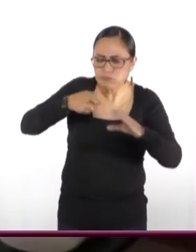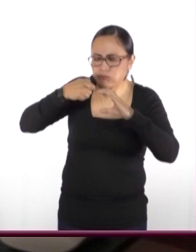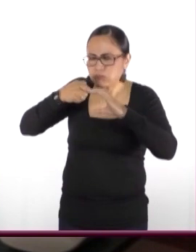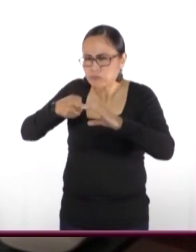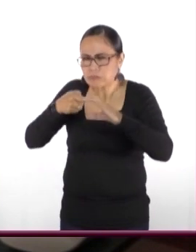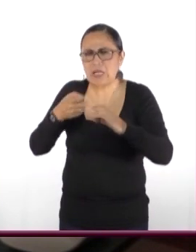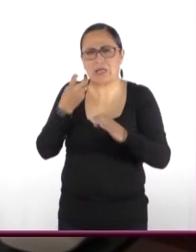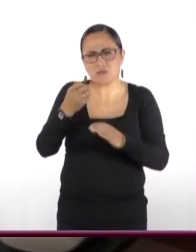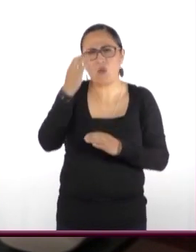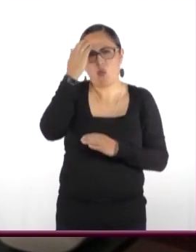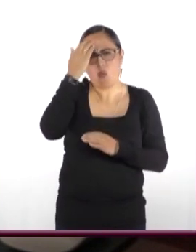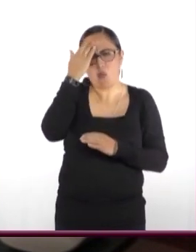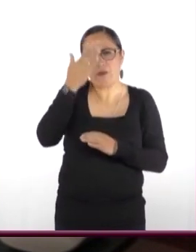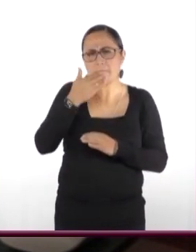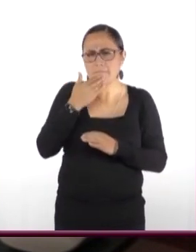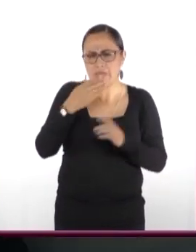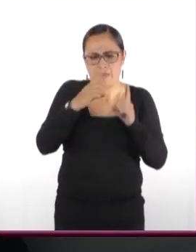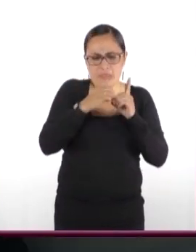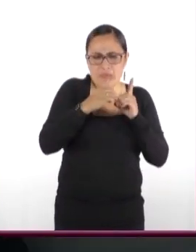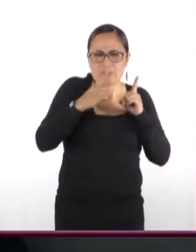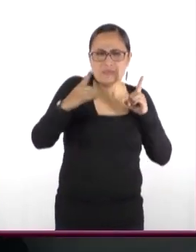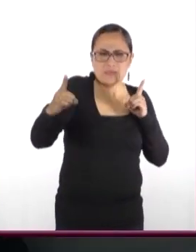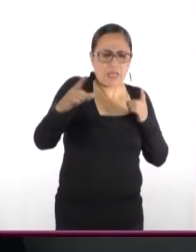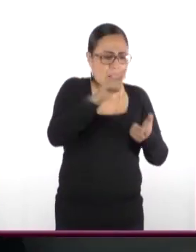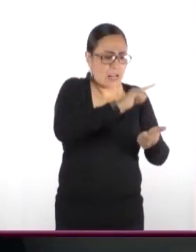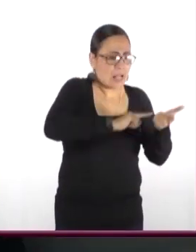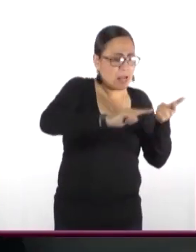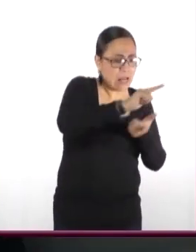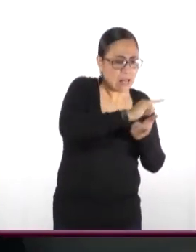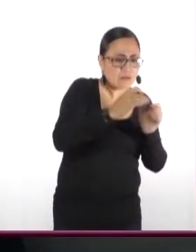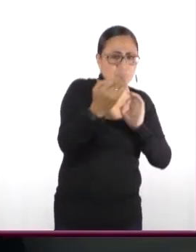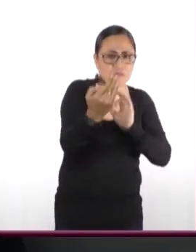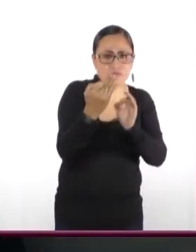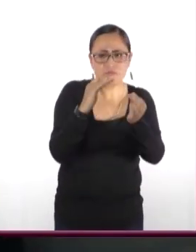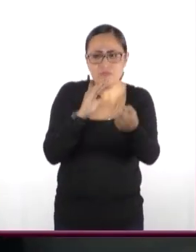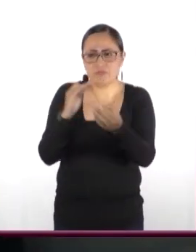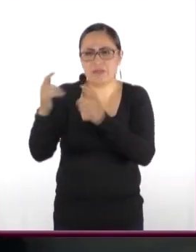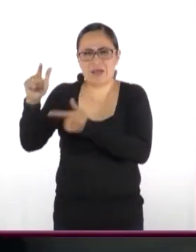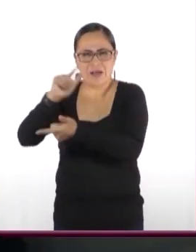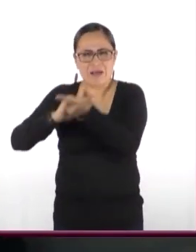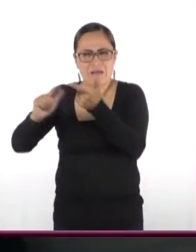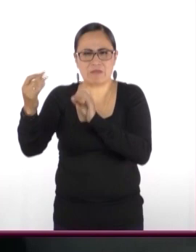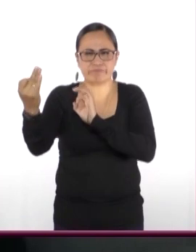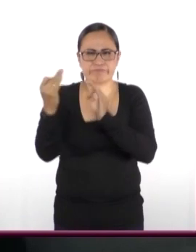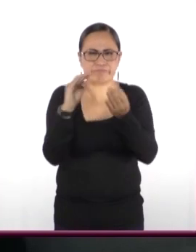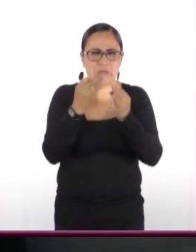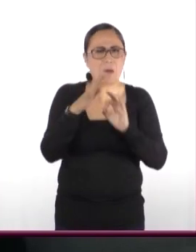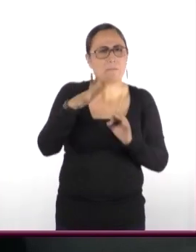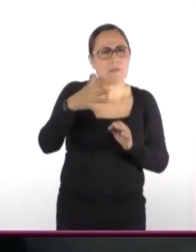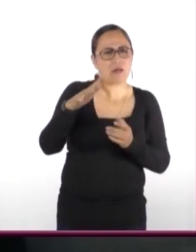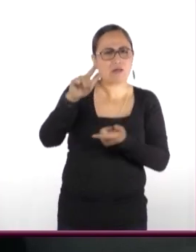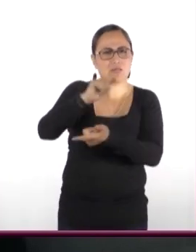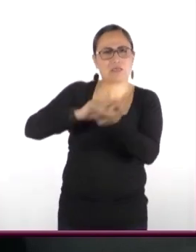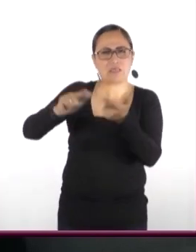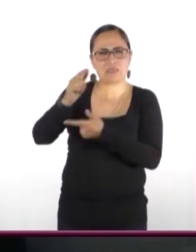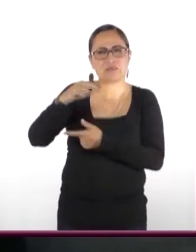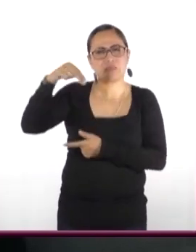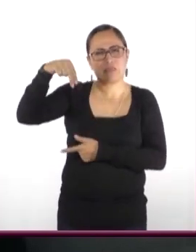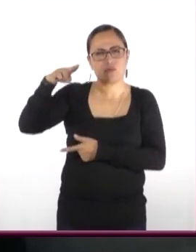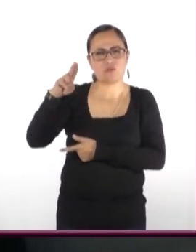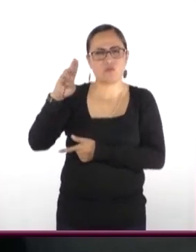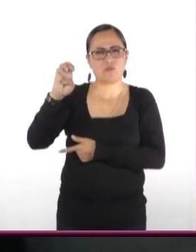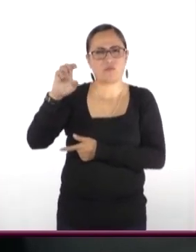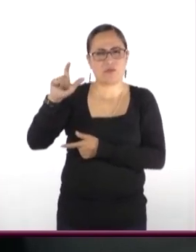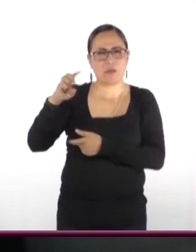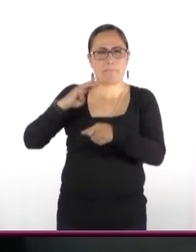y se conoce bastante bien. La distancia a las galaxias cercanas se conoce bastante bien. La más cercana, por ejemplo, es la nube mayor